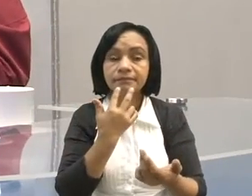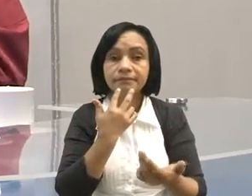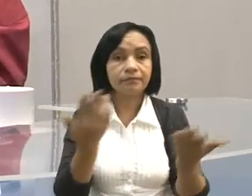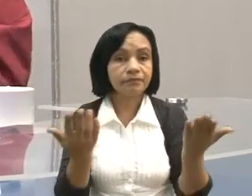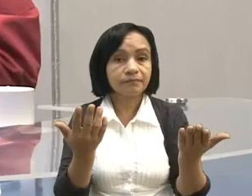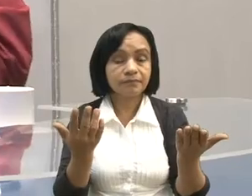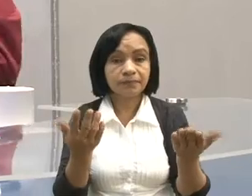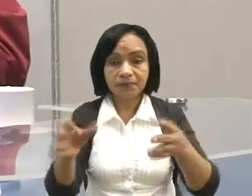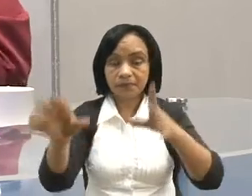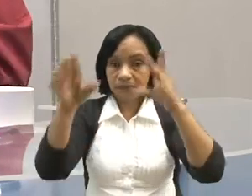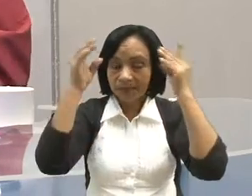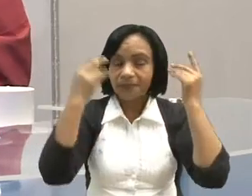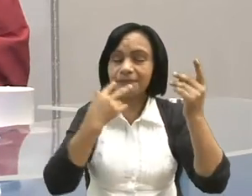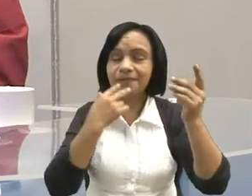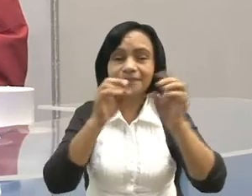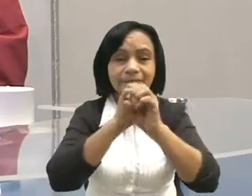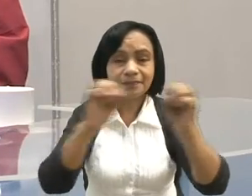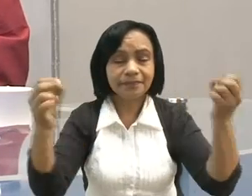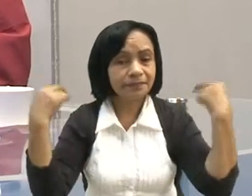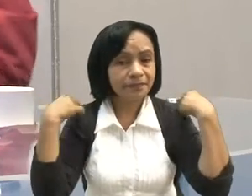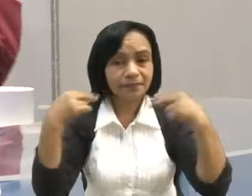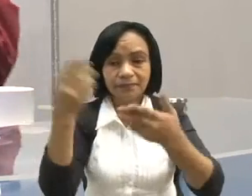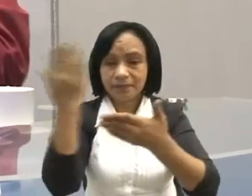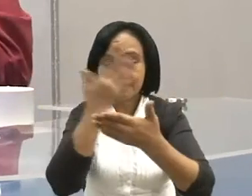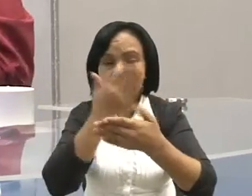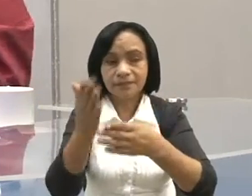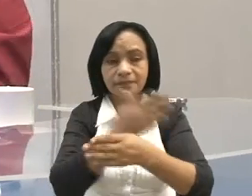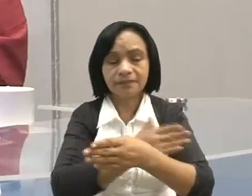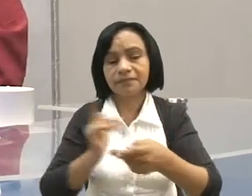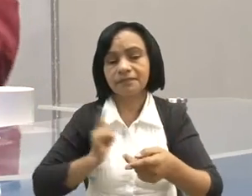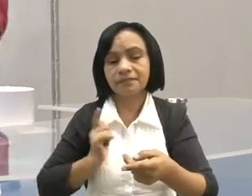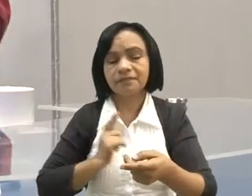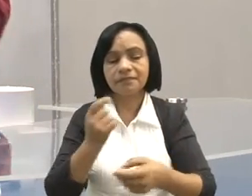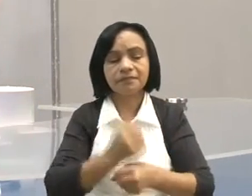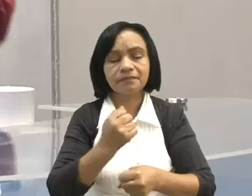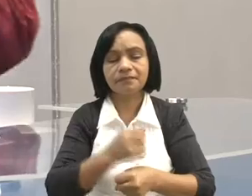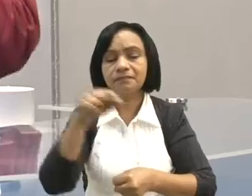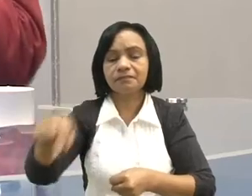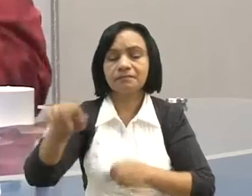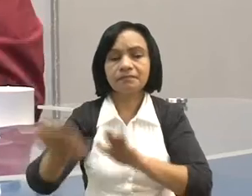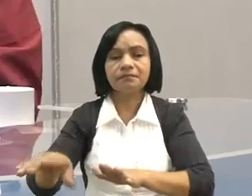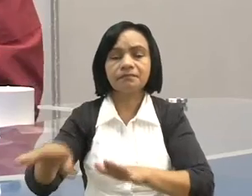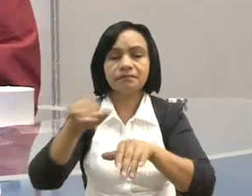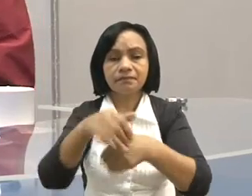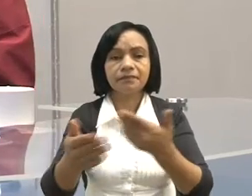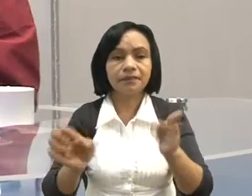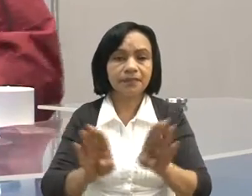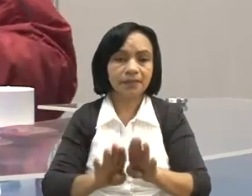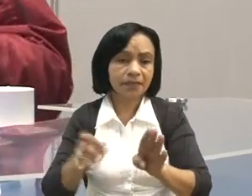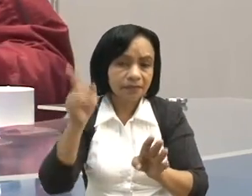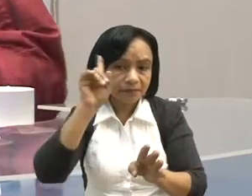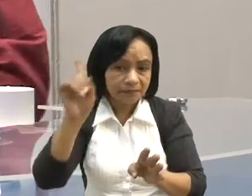siquiera curso ni preparación académica como maestro, con tal de cumplir pues con el hecho de tener maestro en el aula.